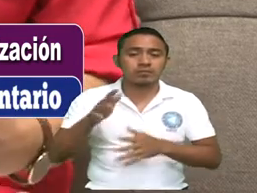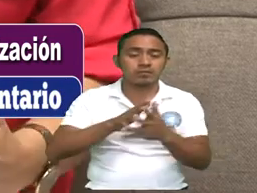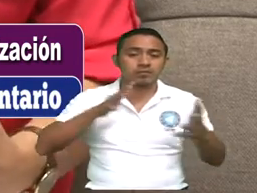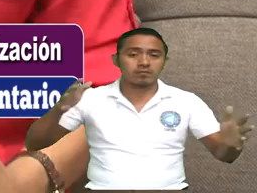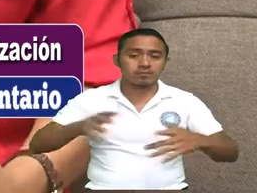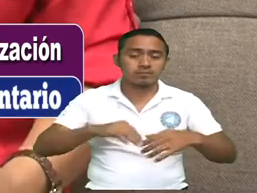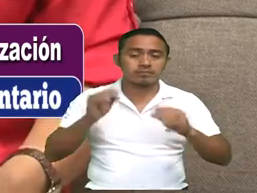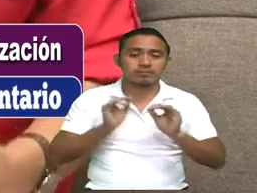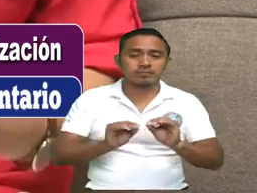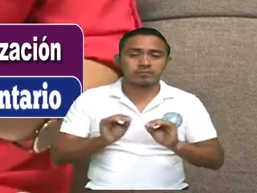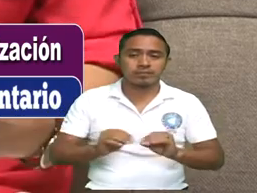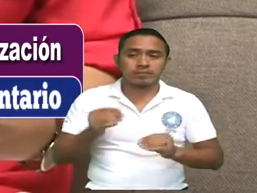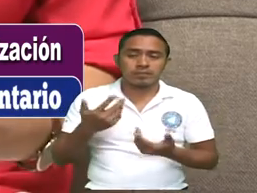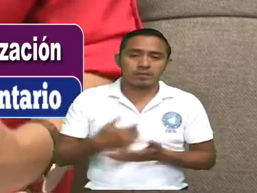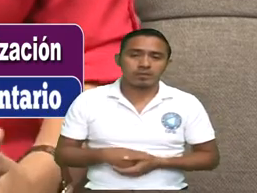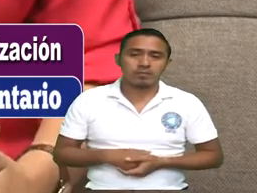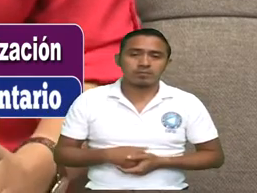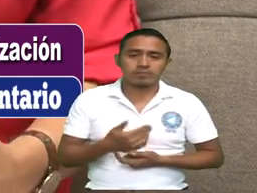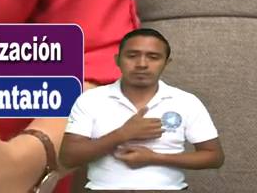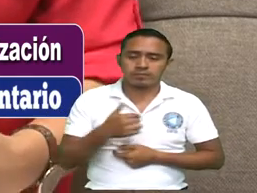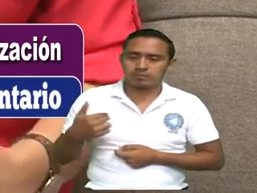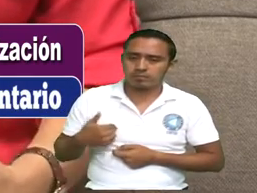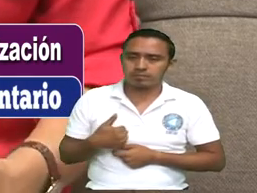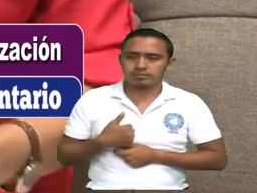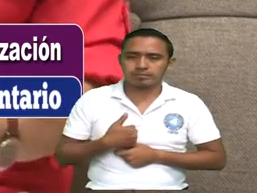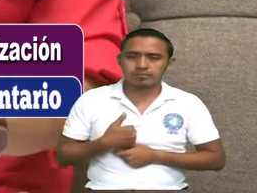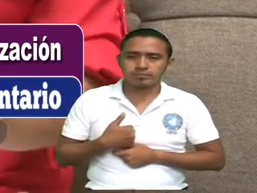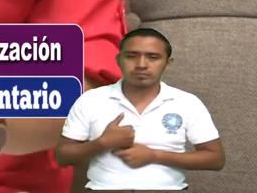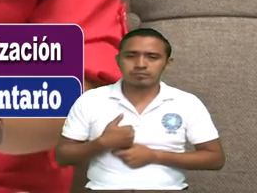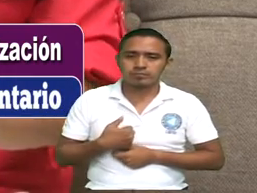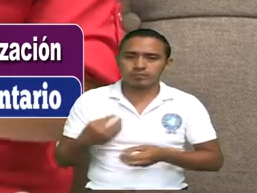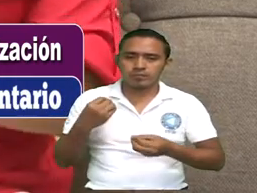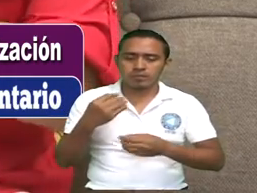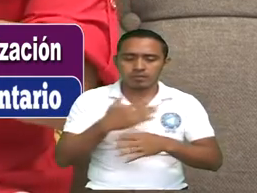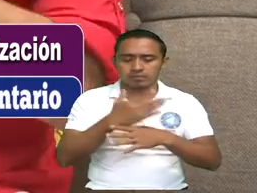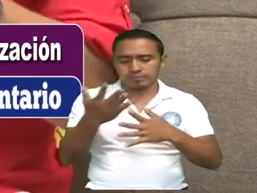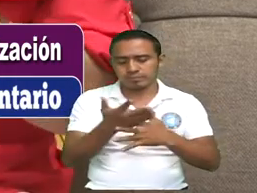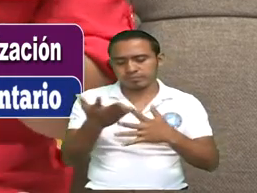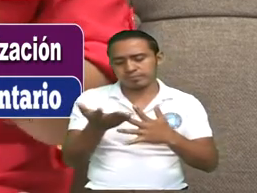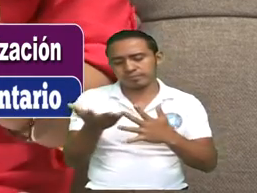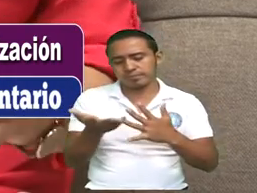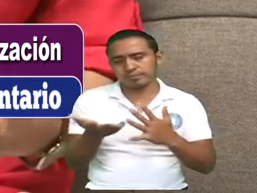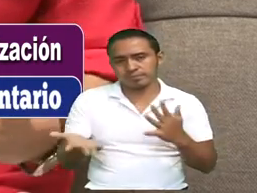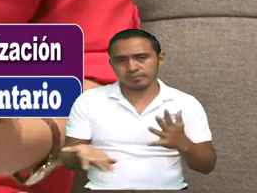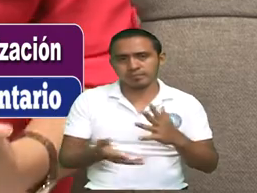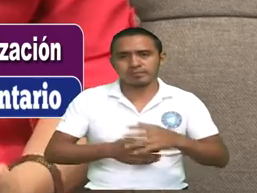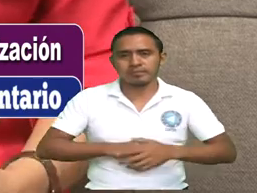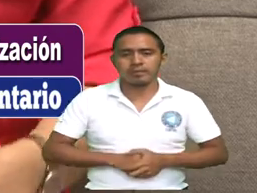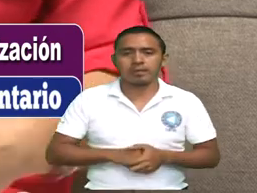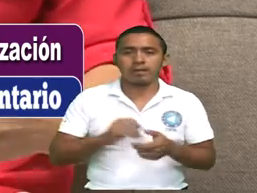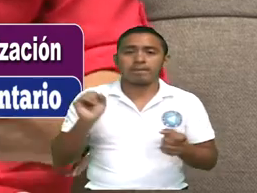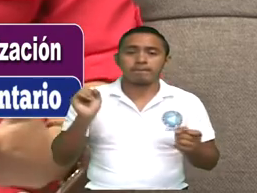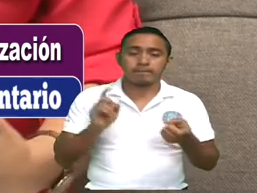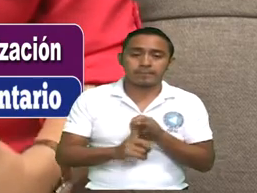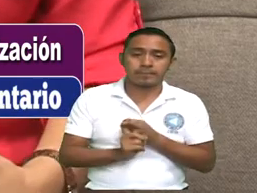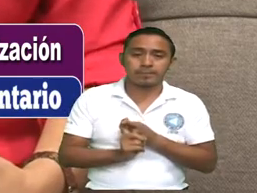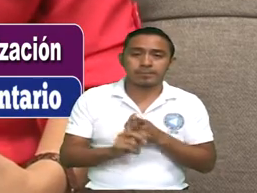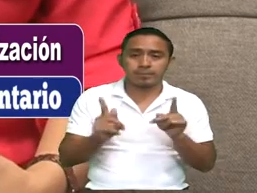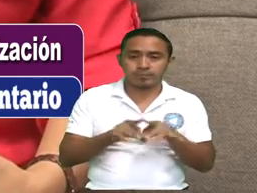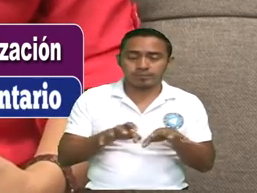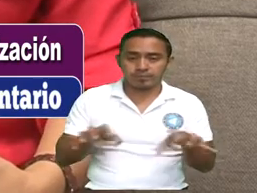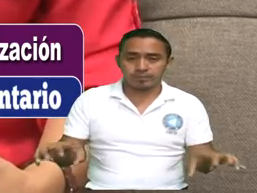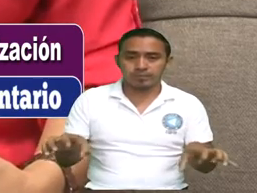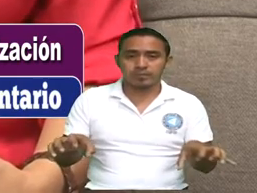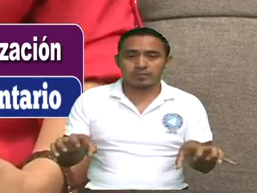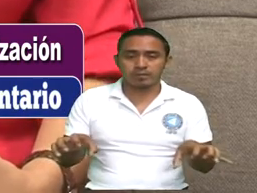fue gestada en varias, en varios procesos, en varias partes, ¿verdad? Primero fue una